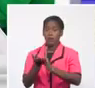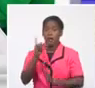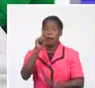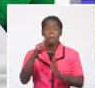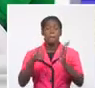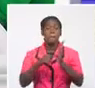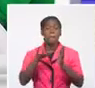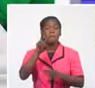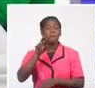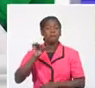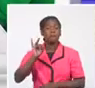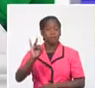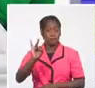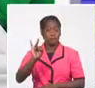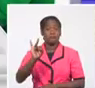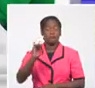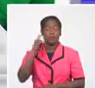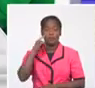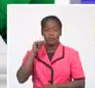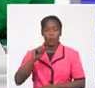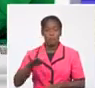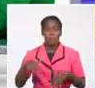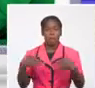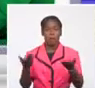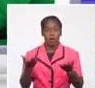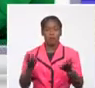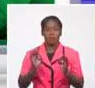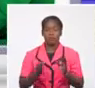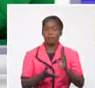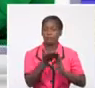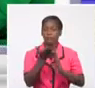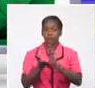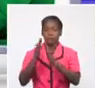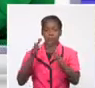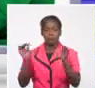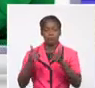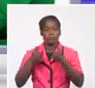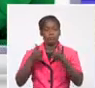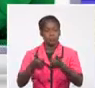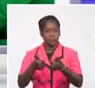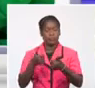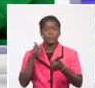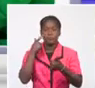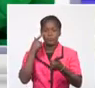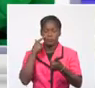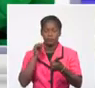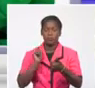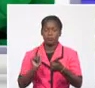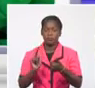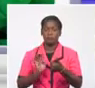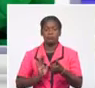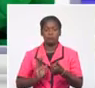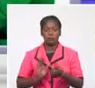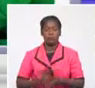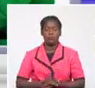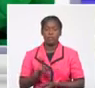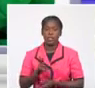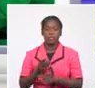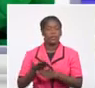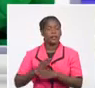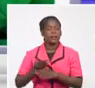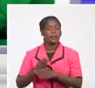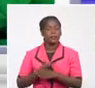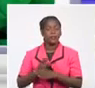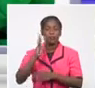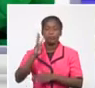de 68 más que el número de casos que se diagnosticaron, lo cual hace que el número